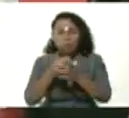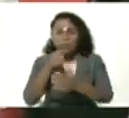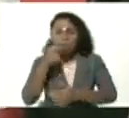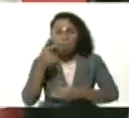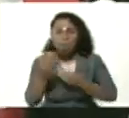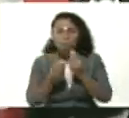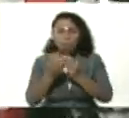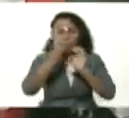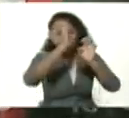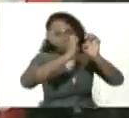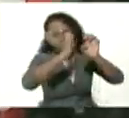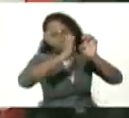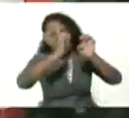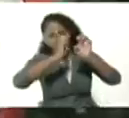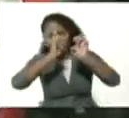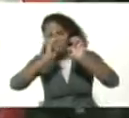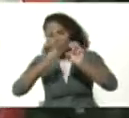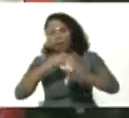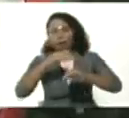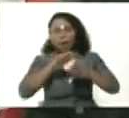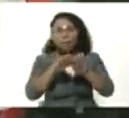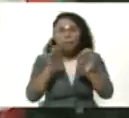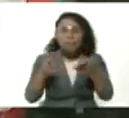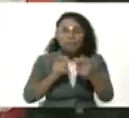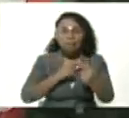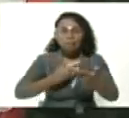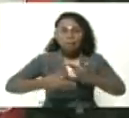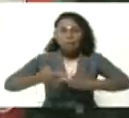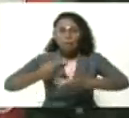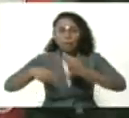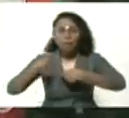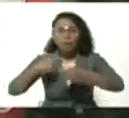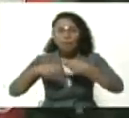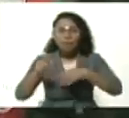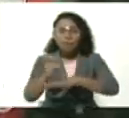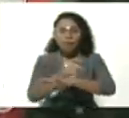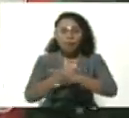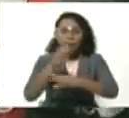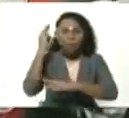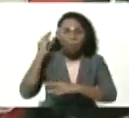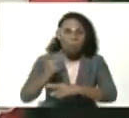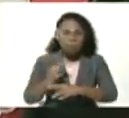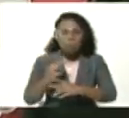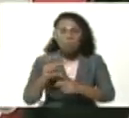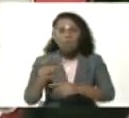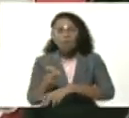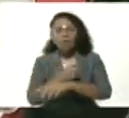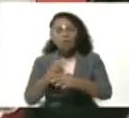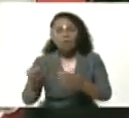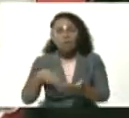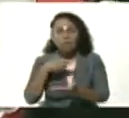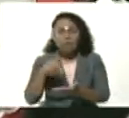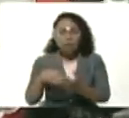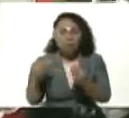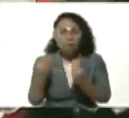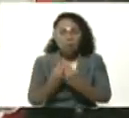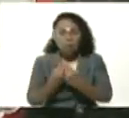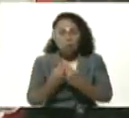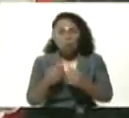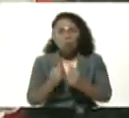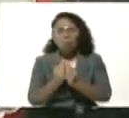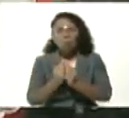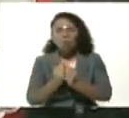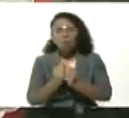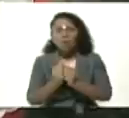cómo evalúa la mesa de negociación entre el gobierno bolivariano, el gobierno nacional, con la